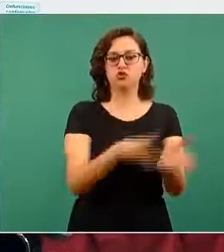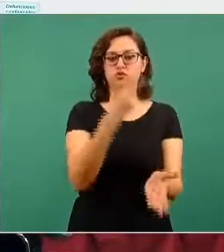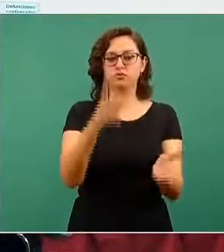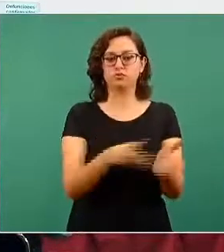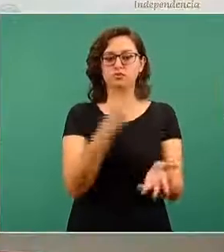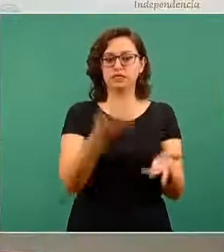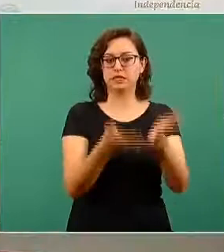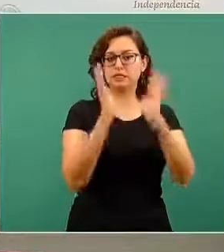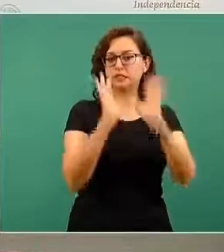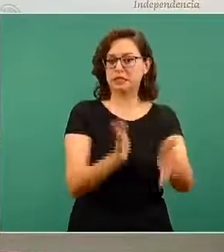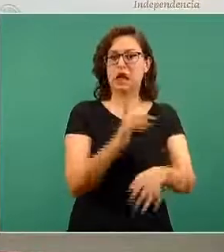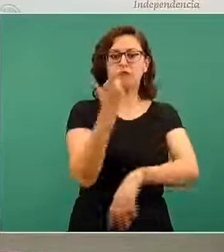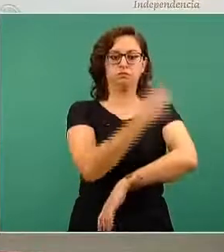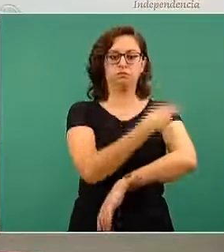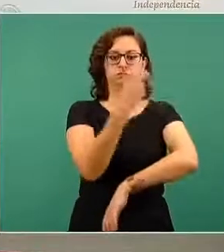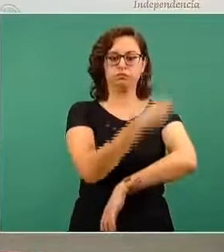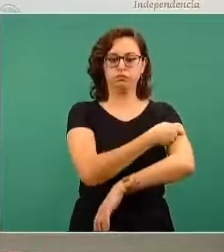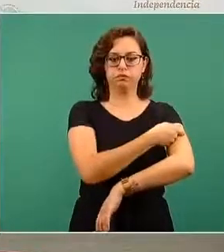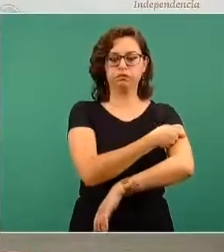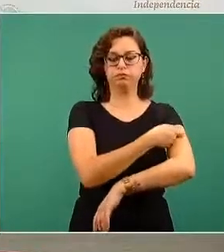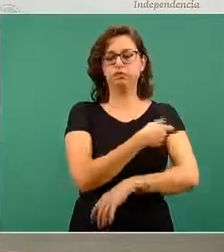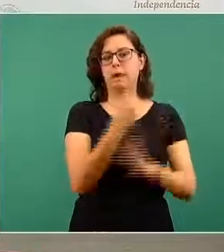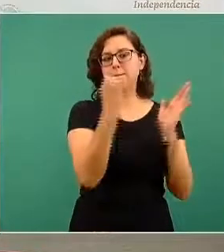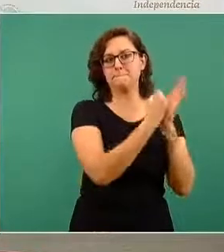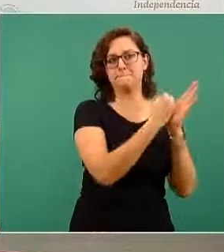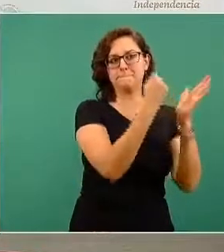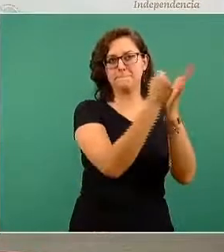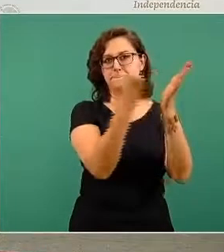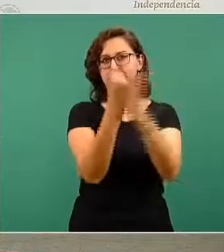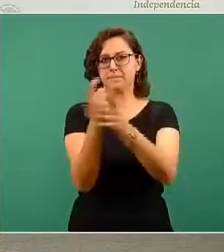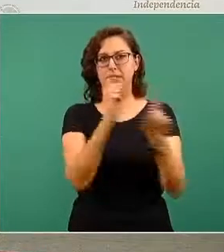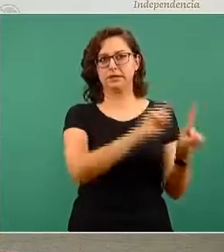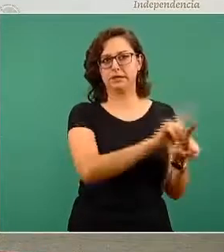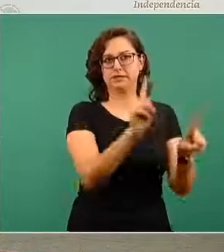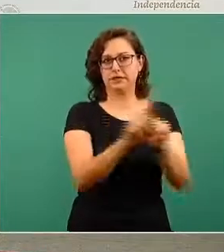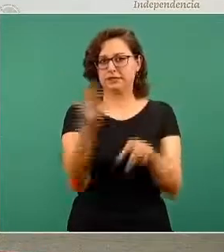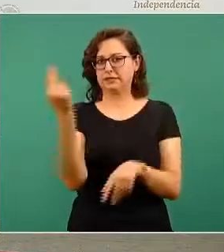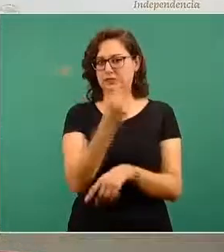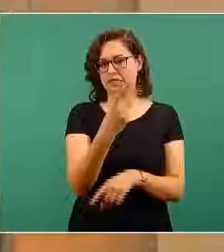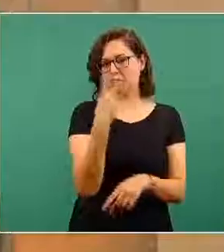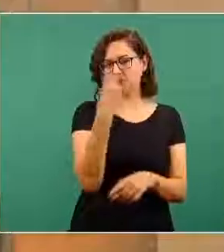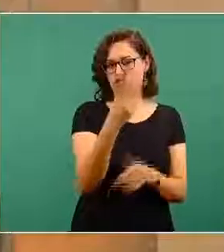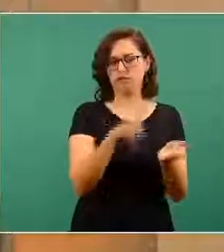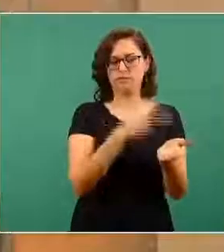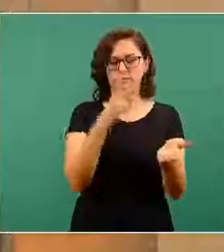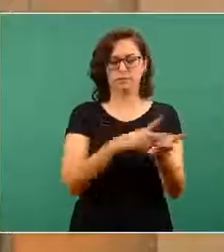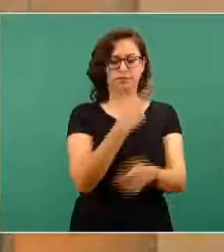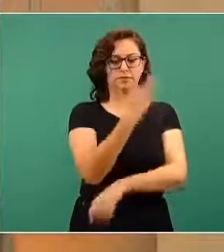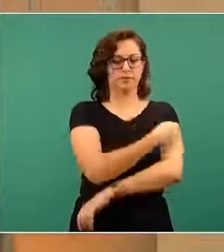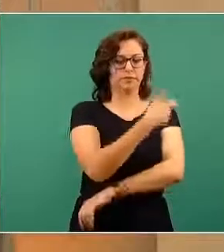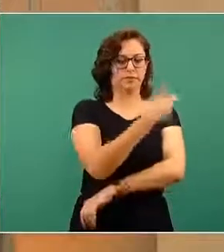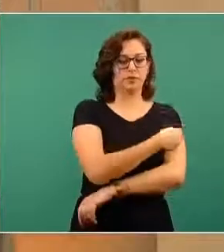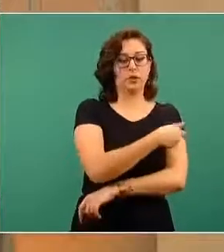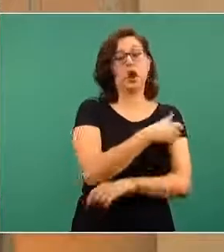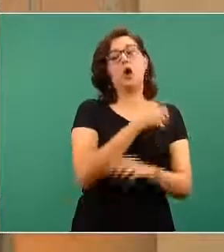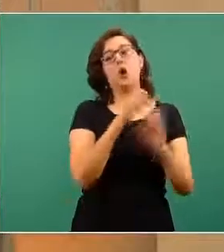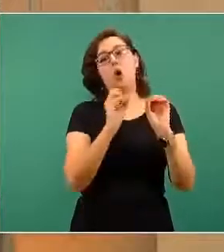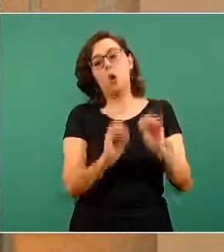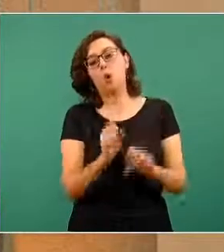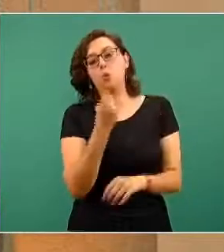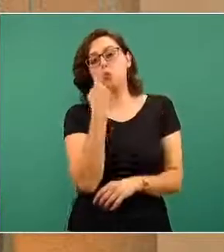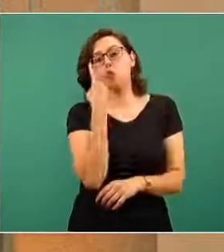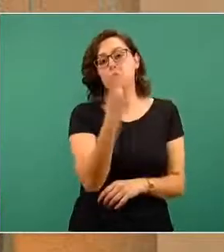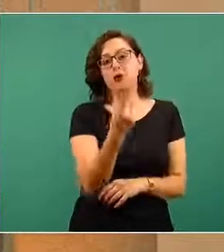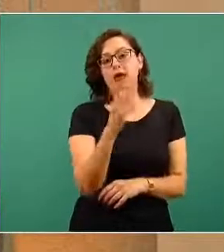son prácticamente el 80% de las que tenemos hasta el momento, que ya hayan recibido esas 2 dosis, o obviamente en el caso de